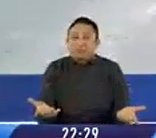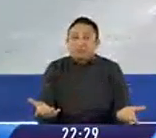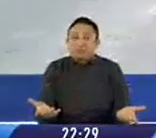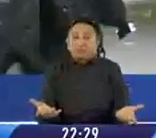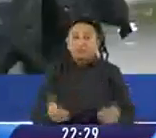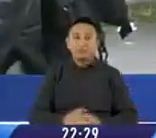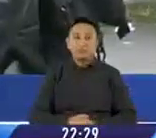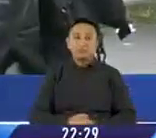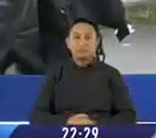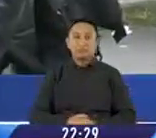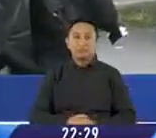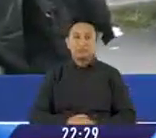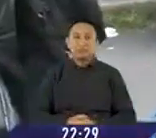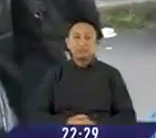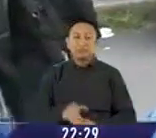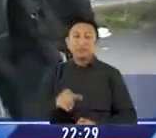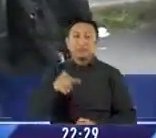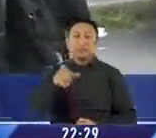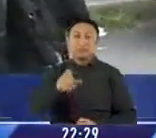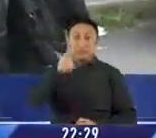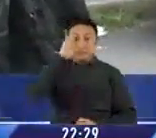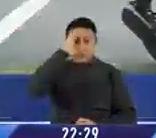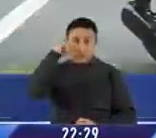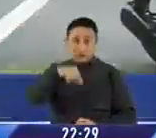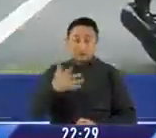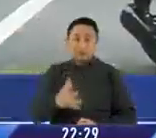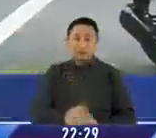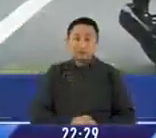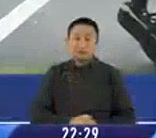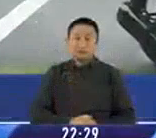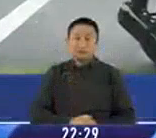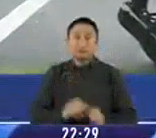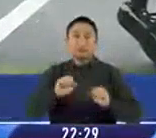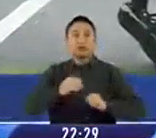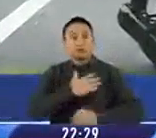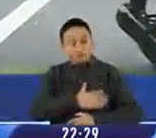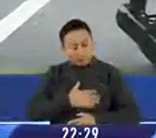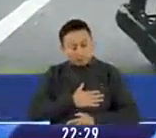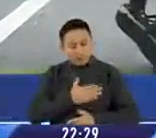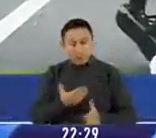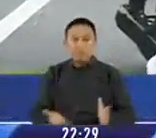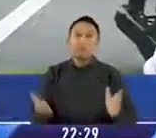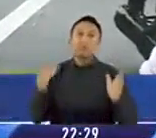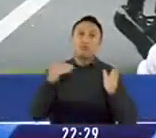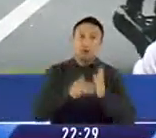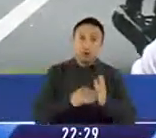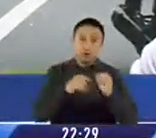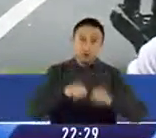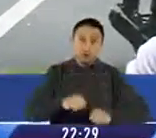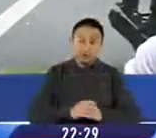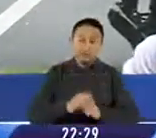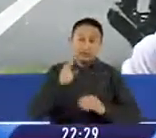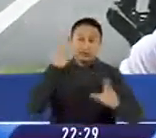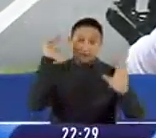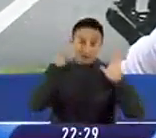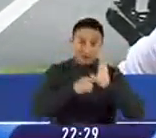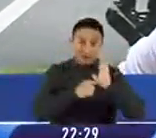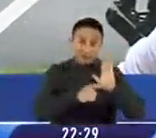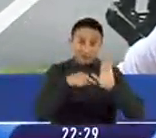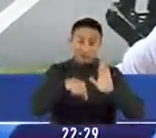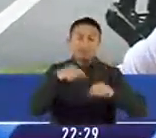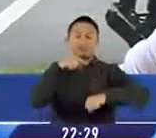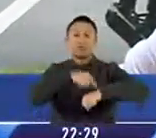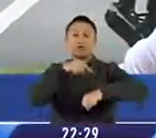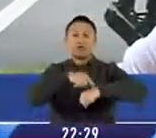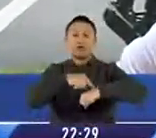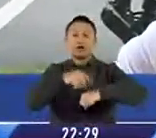podía. No hay ni siquiera agentes de tránsito aquí en esta intersección. Si pudieran hacer el favor de nuevamente mandarnos el comunicado, ¿de qué hora a